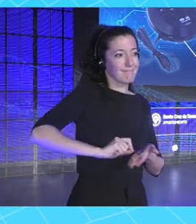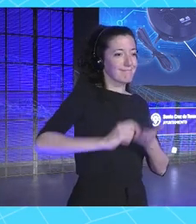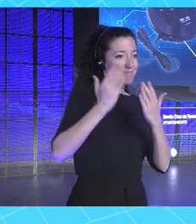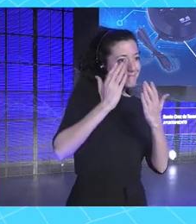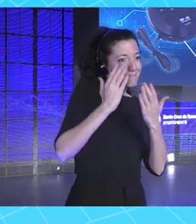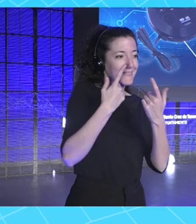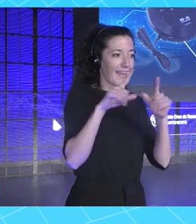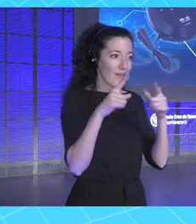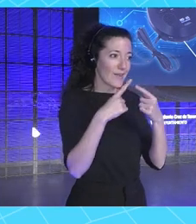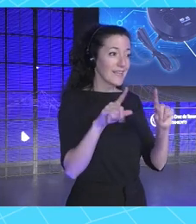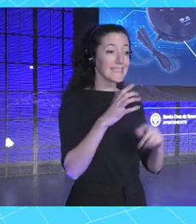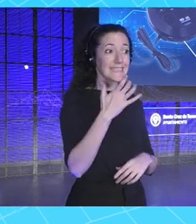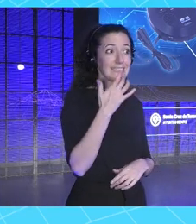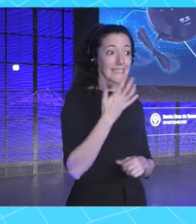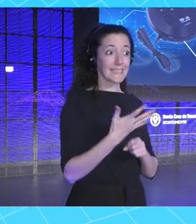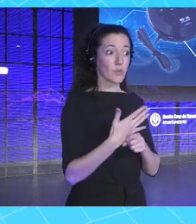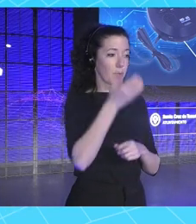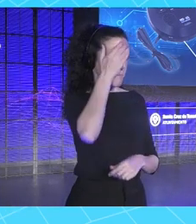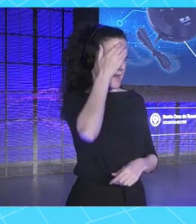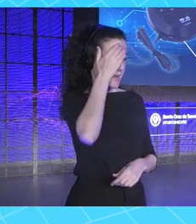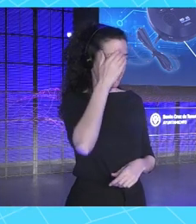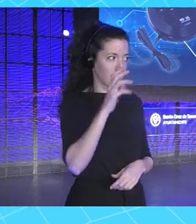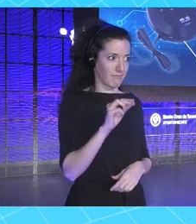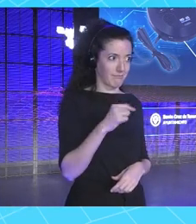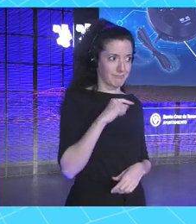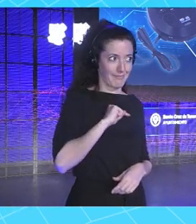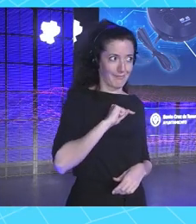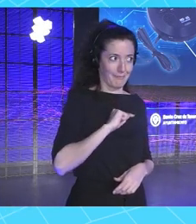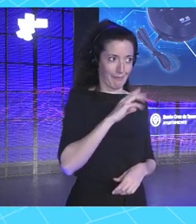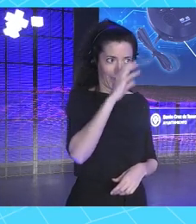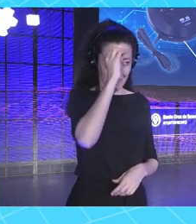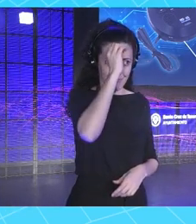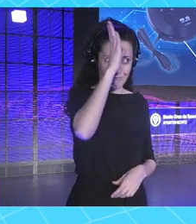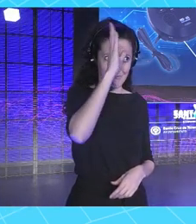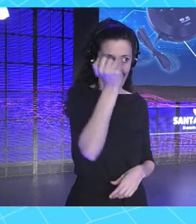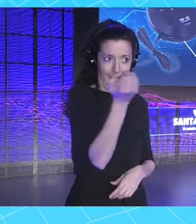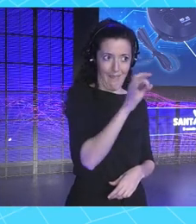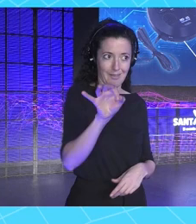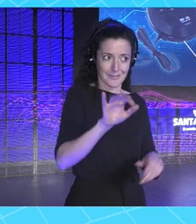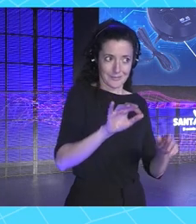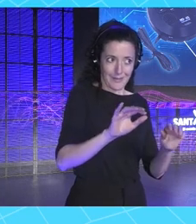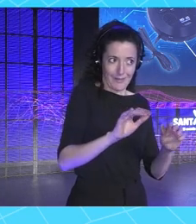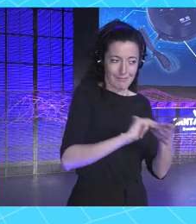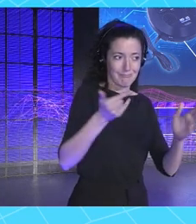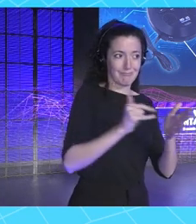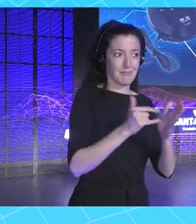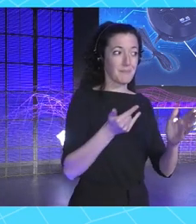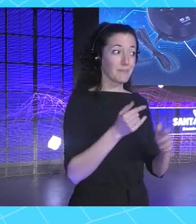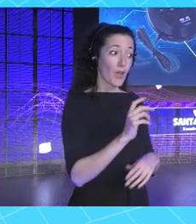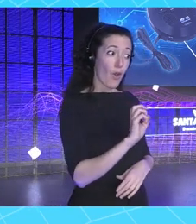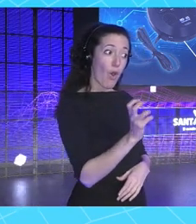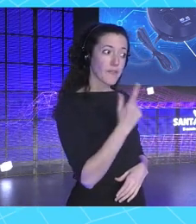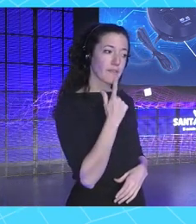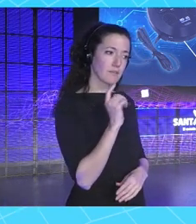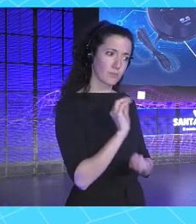los nombres si tenías un disco pirata te sentías un hacker esos discos el tío que cuidaba todo que cogía el disco no no toques por abajo que se queda